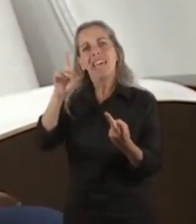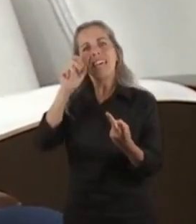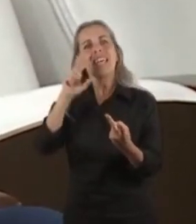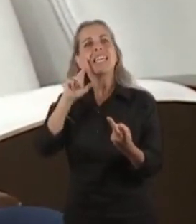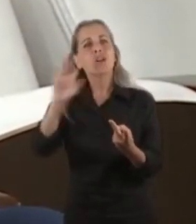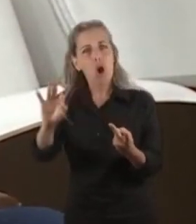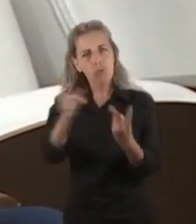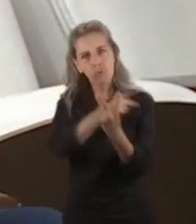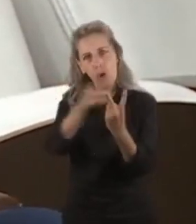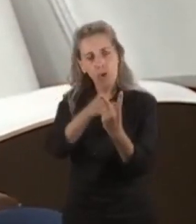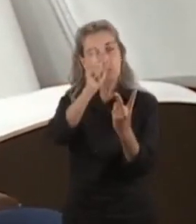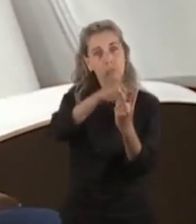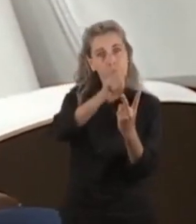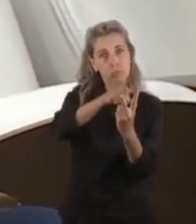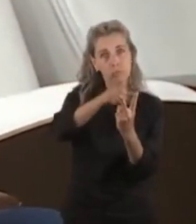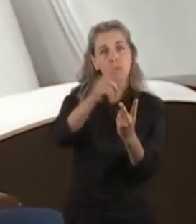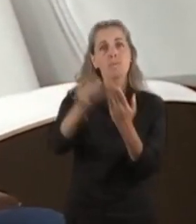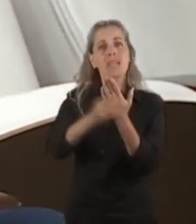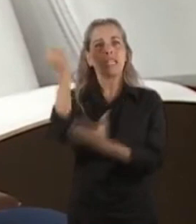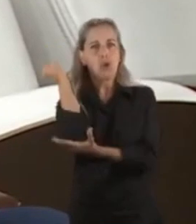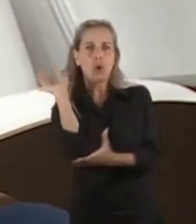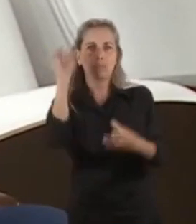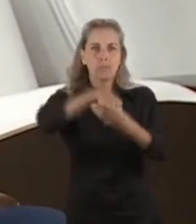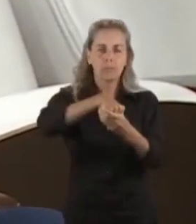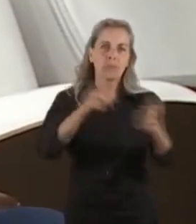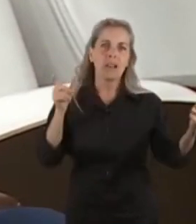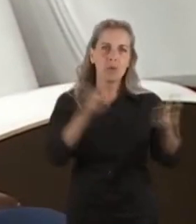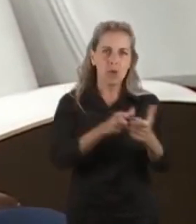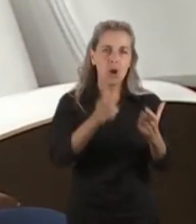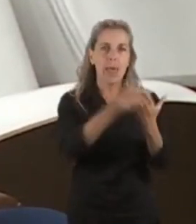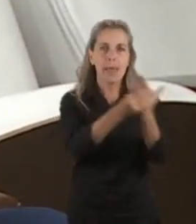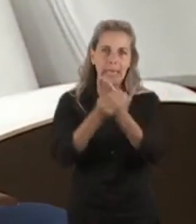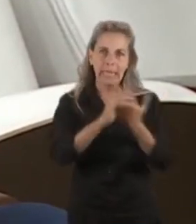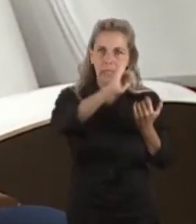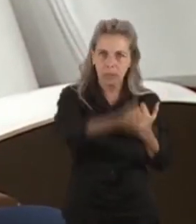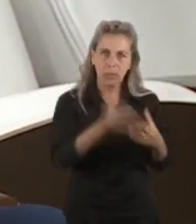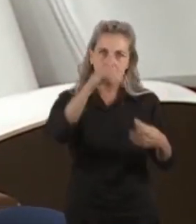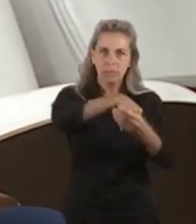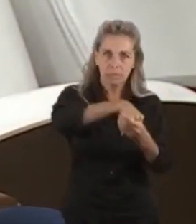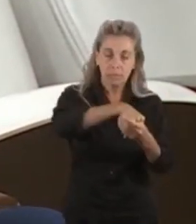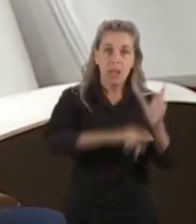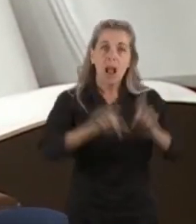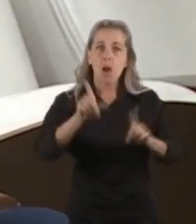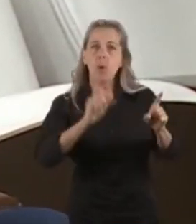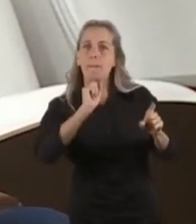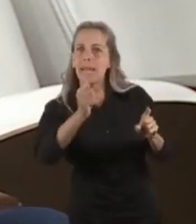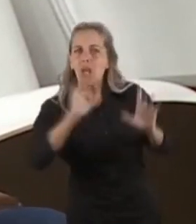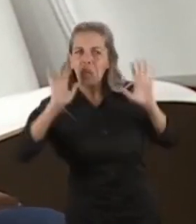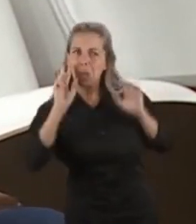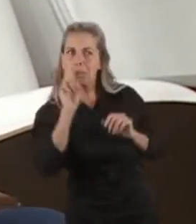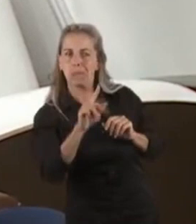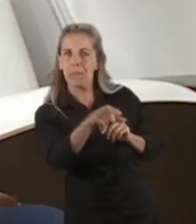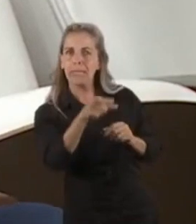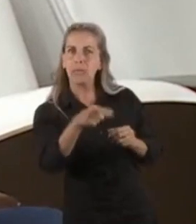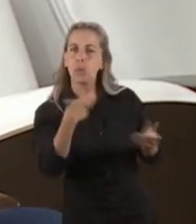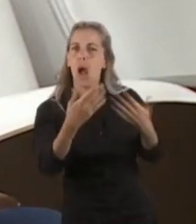caputo participa de las reuniones de gabinete Según a medios algunos medios periodísticos estuvo negociando la ley de